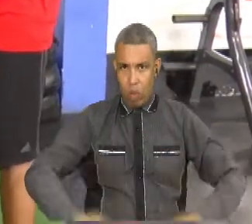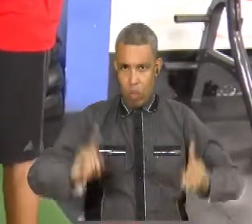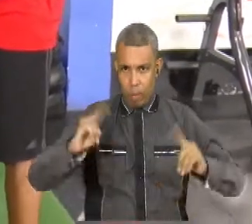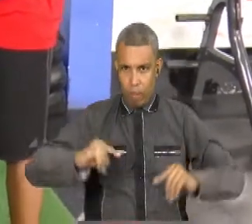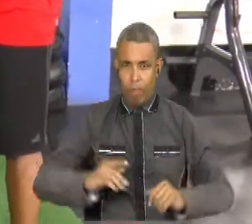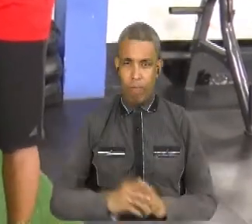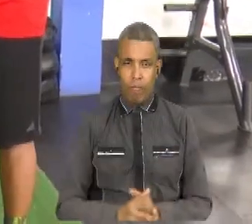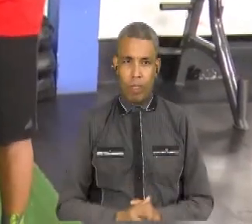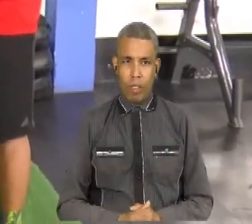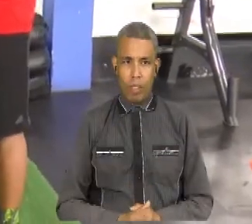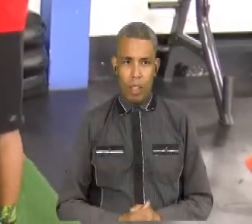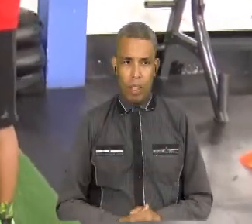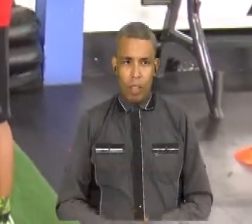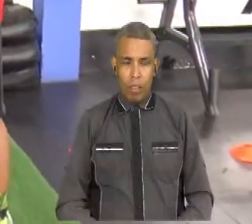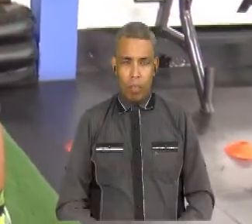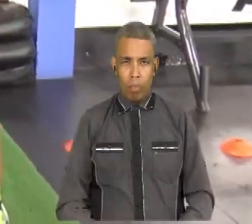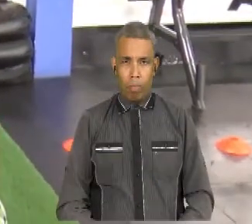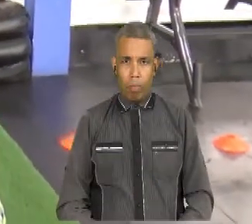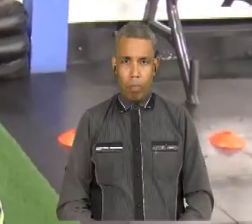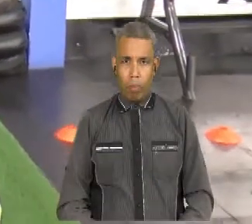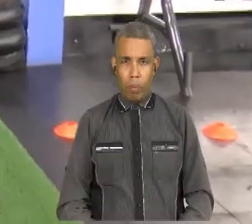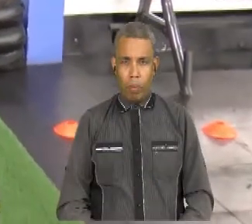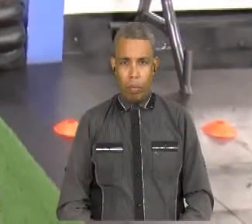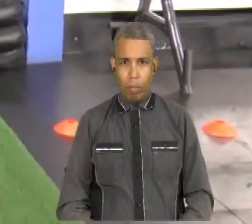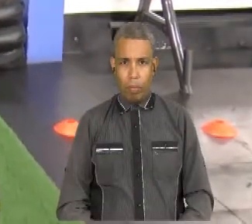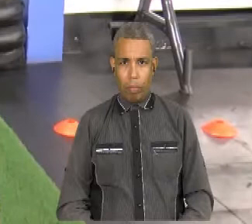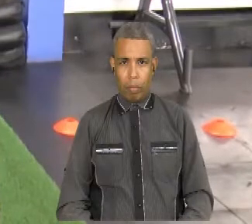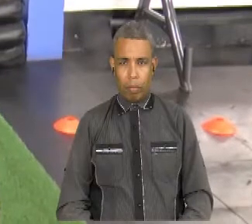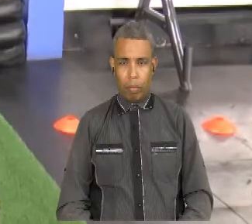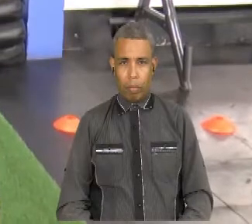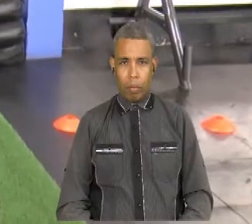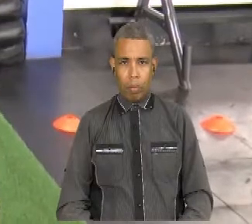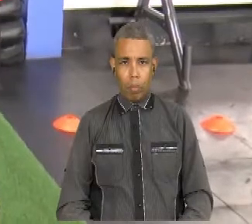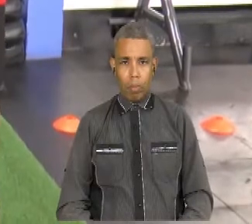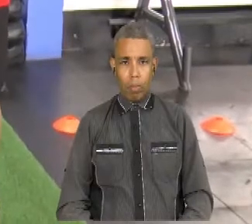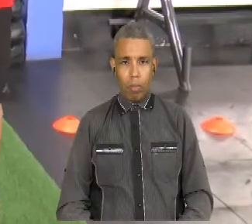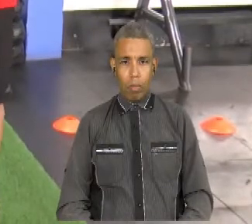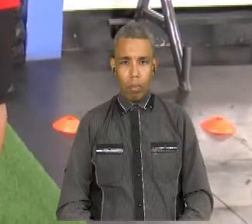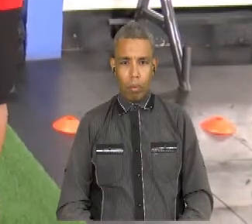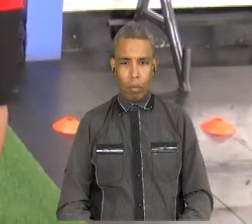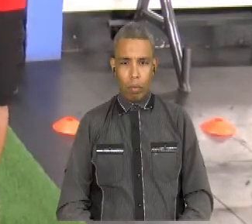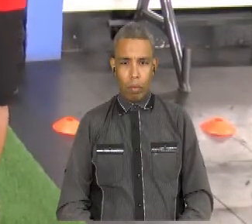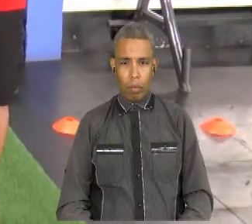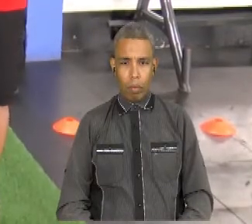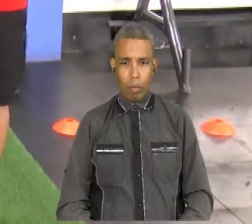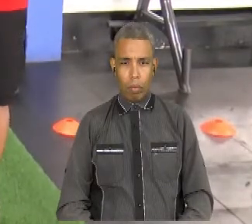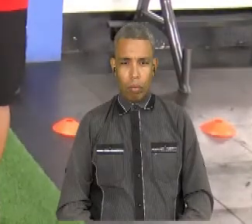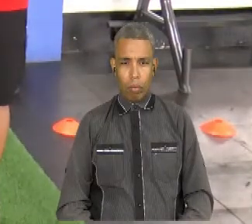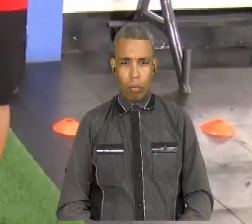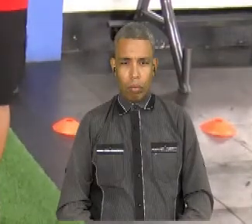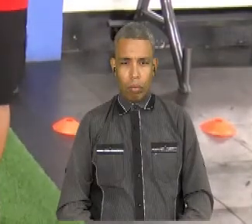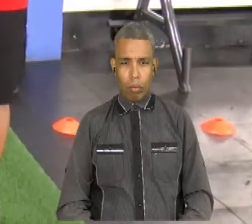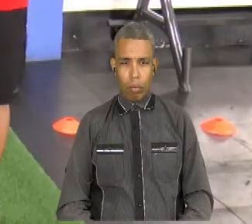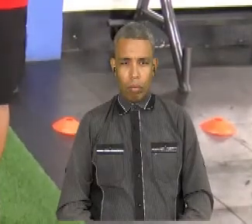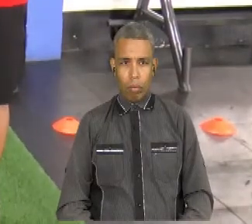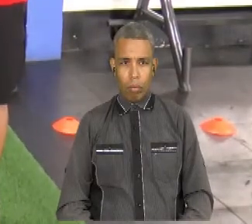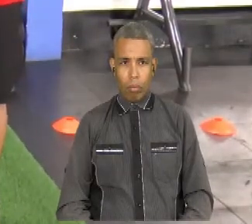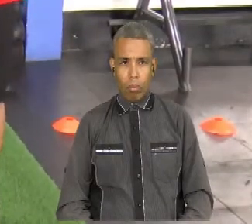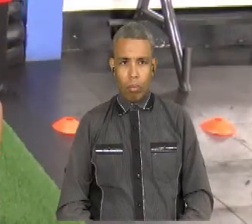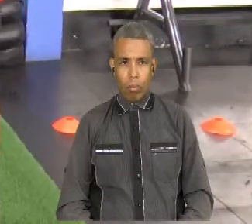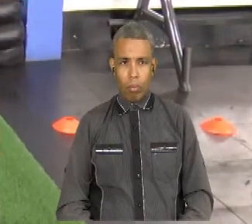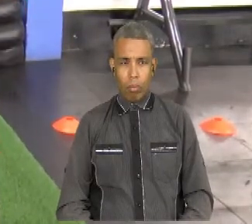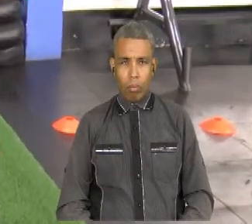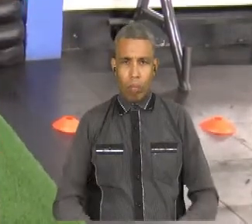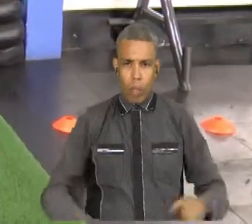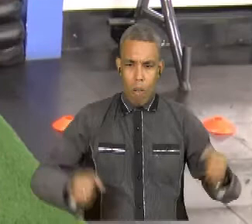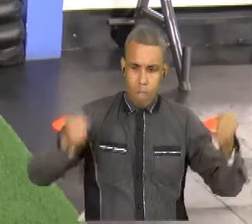lo tenemos de guía para que nuestra guerrera pueda optimizar bien sus movimientos rápidos, ¿sí? En